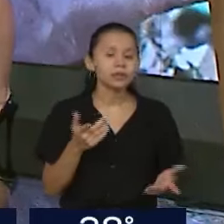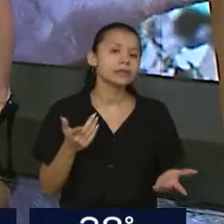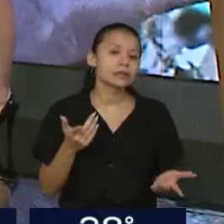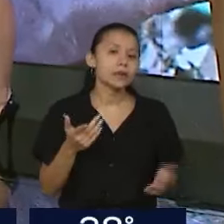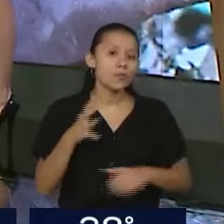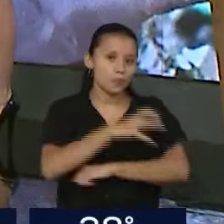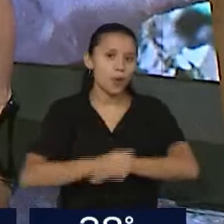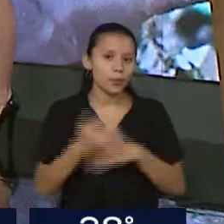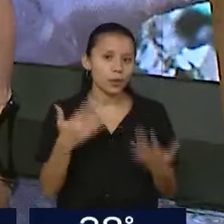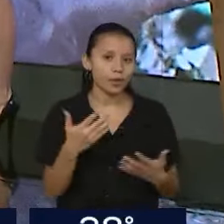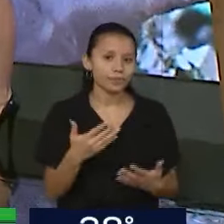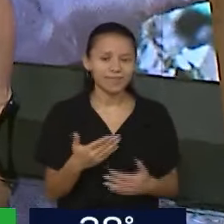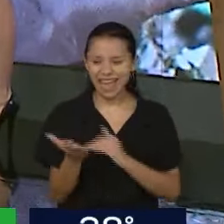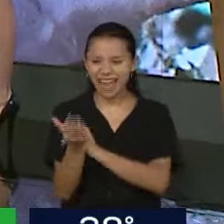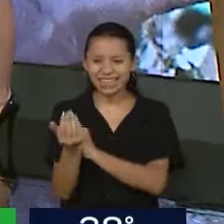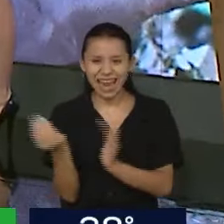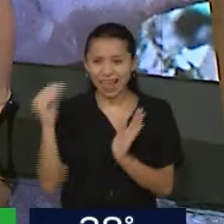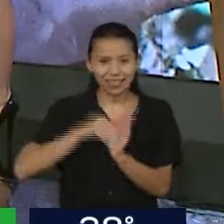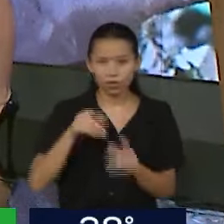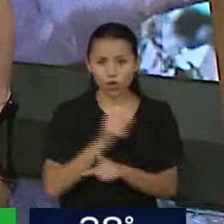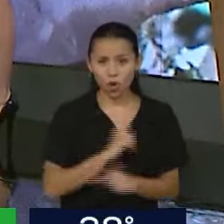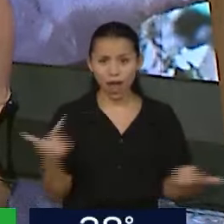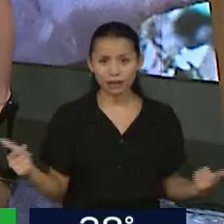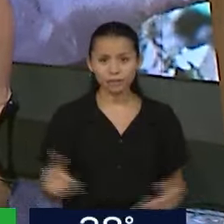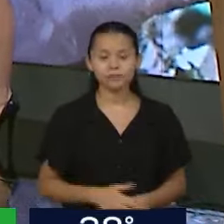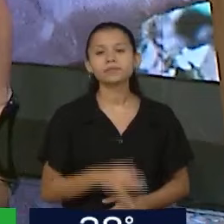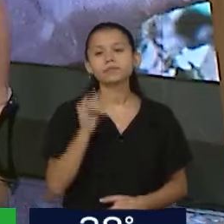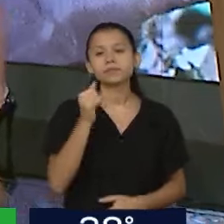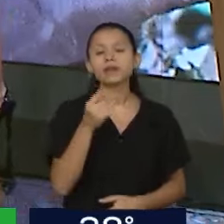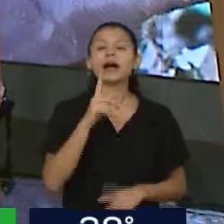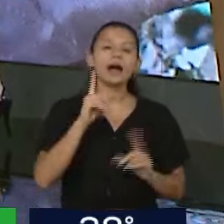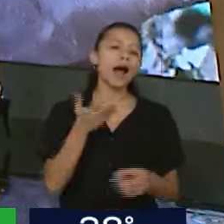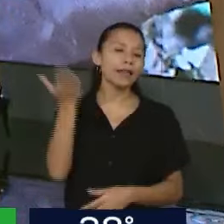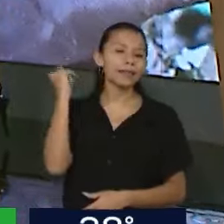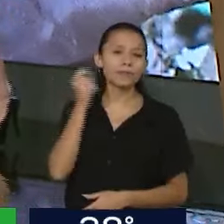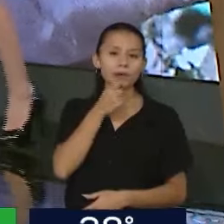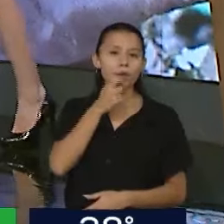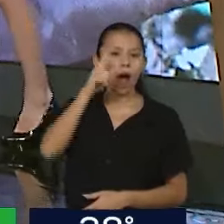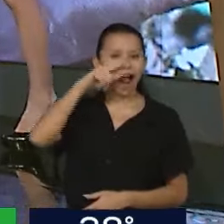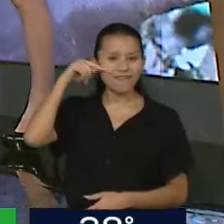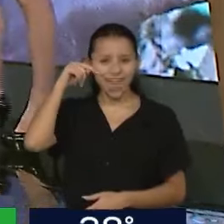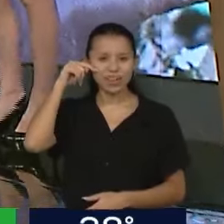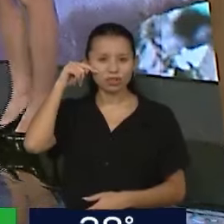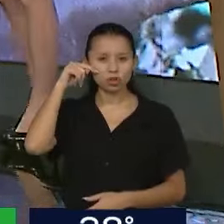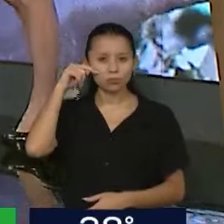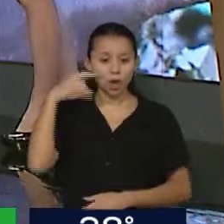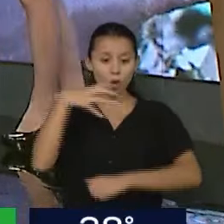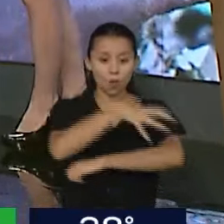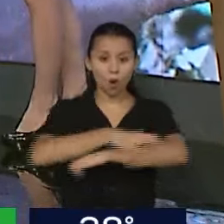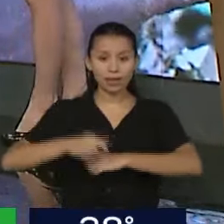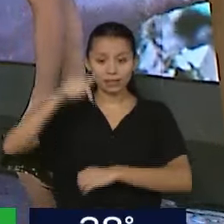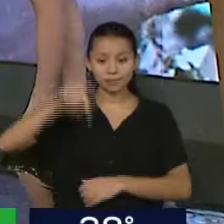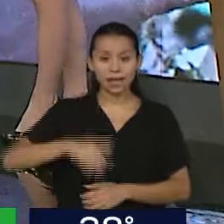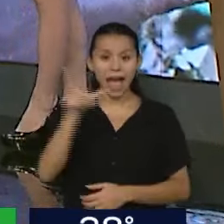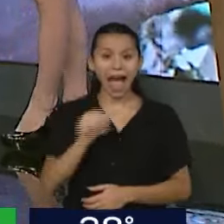mide la pobreza. Por ejemplo, ¿te acordás que en su momento la cuestionó Alberto Fernández? ¿Cómo se medía la pobreza en la Argentina? A ver.